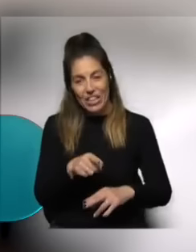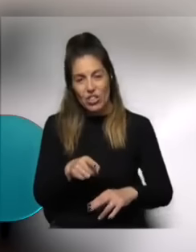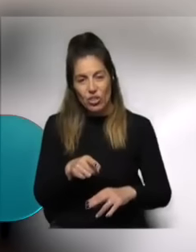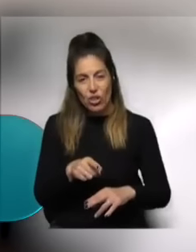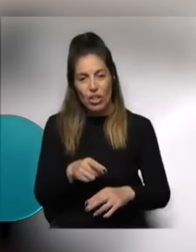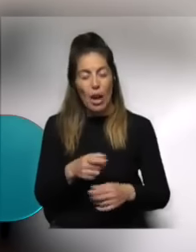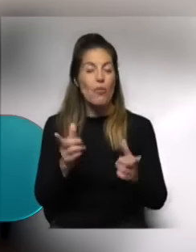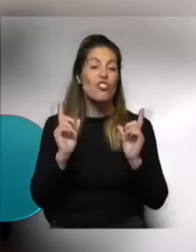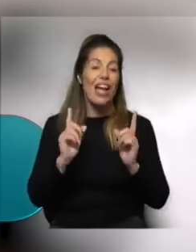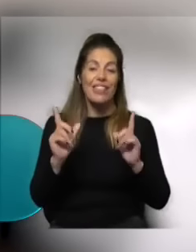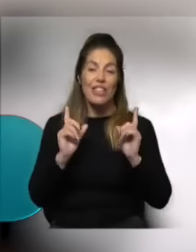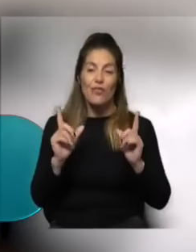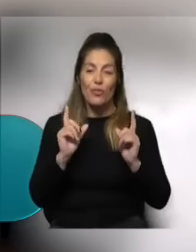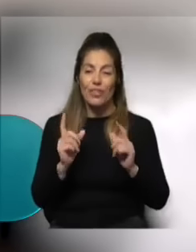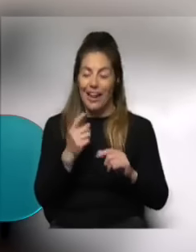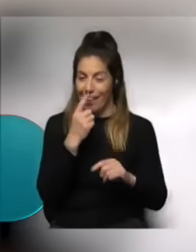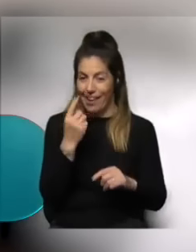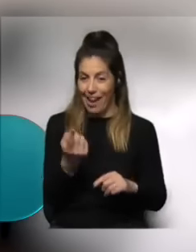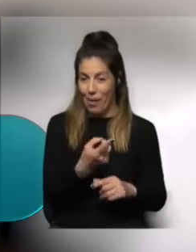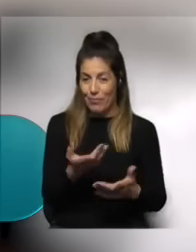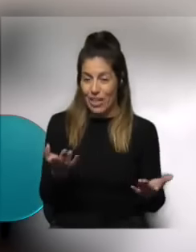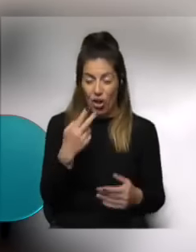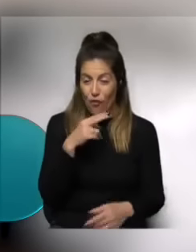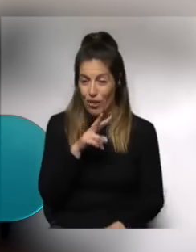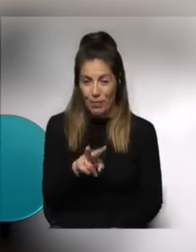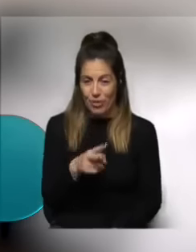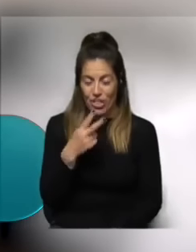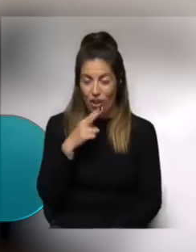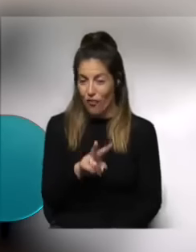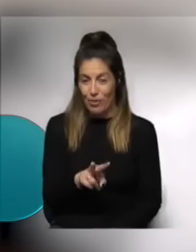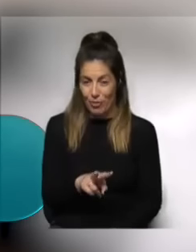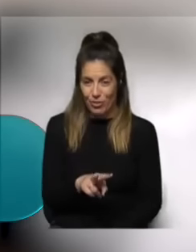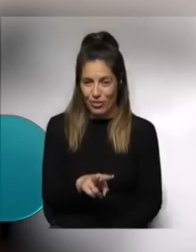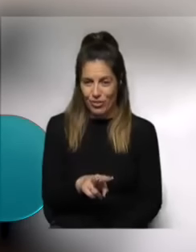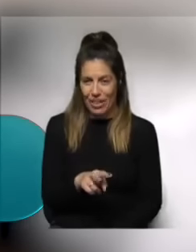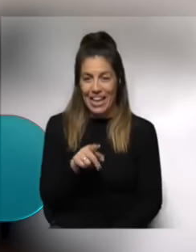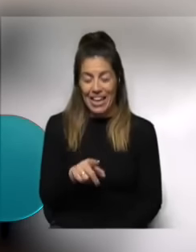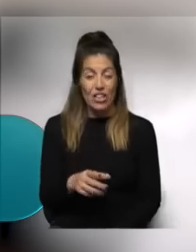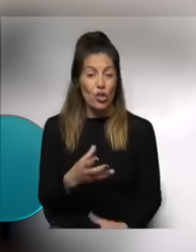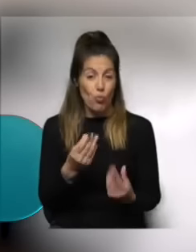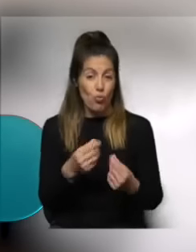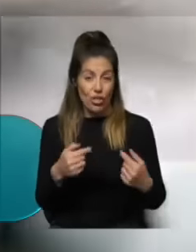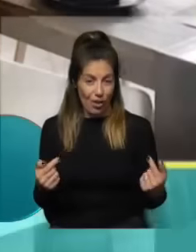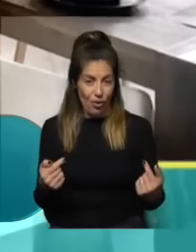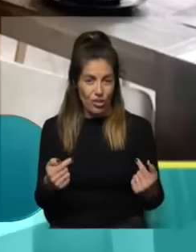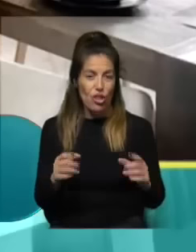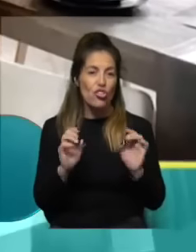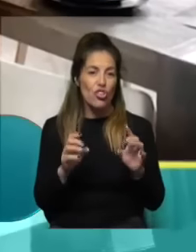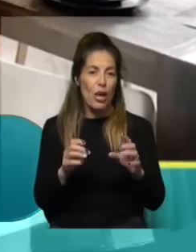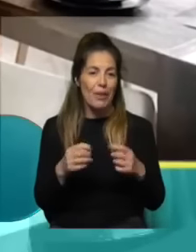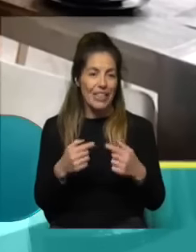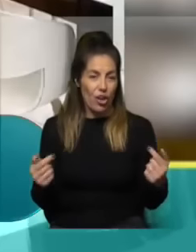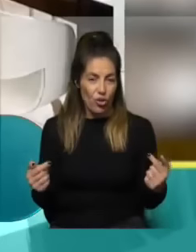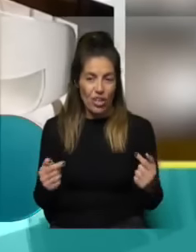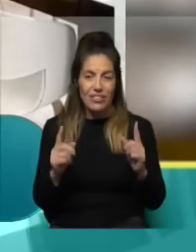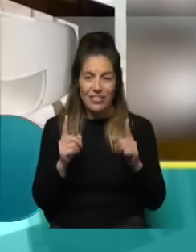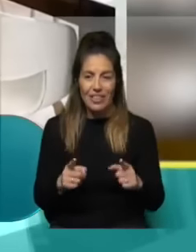a disfrutar inmediatamente. Ya lo estamos viendo, ya lo estamos duplicando. Eso es abundancia, no solamente física, sino